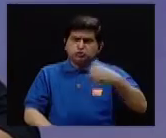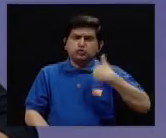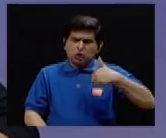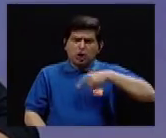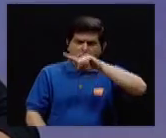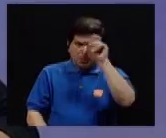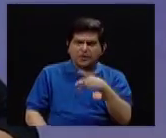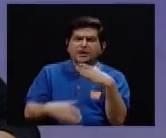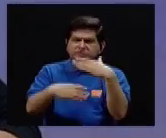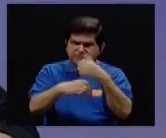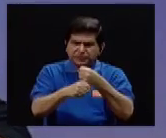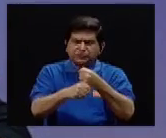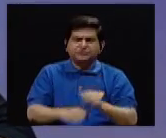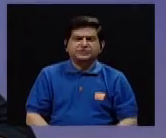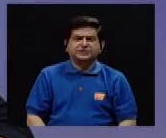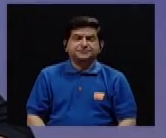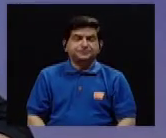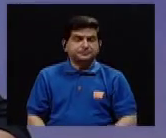hombre